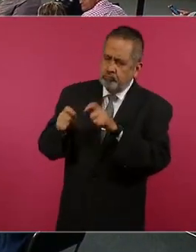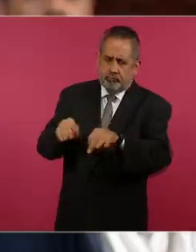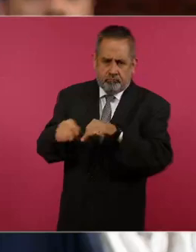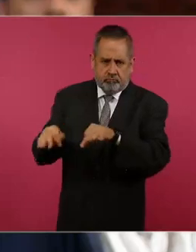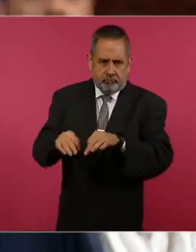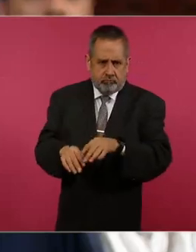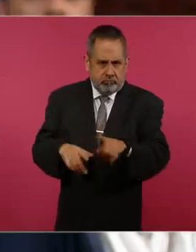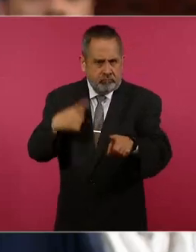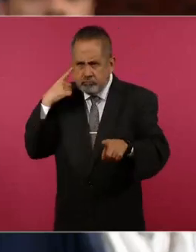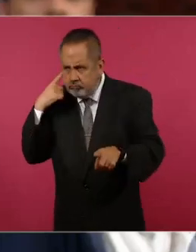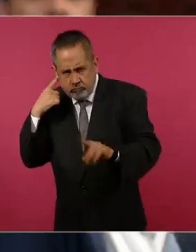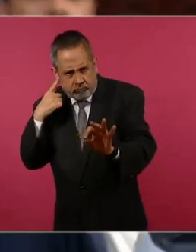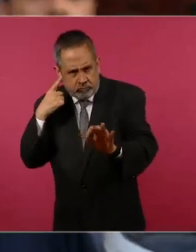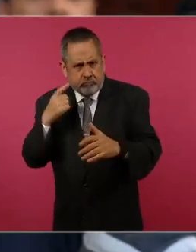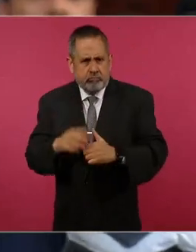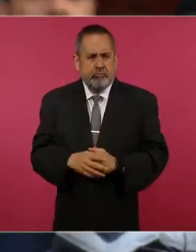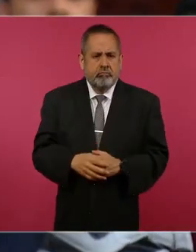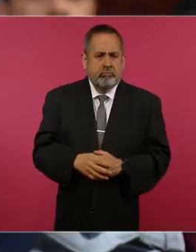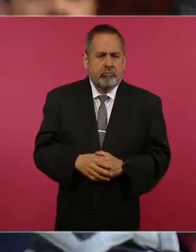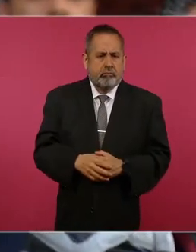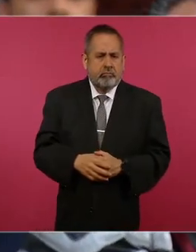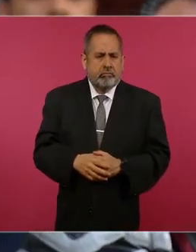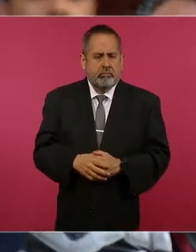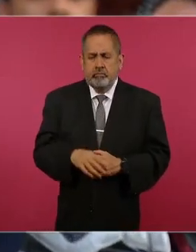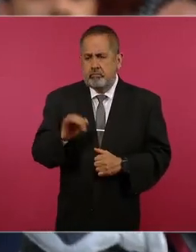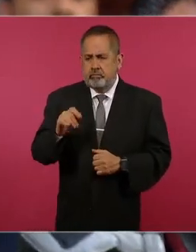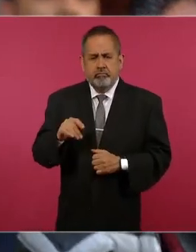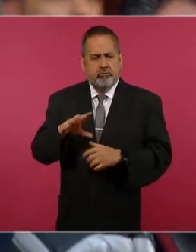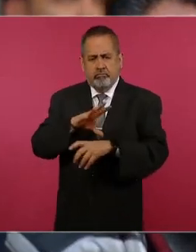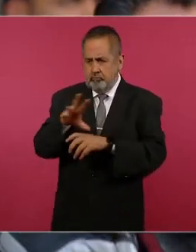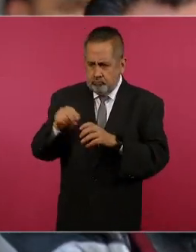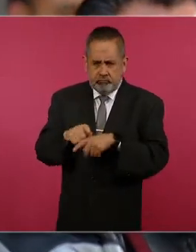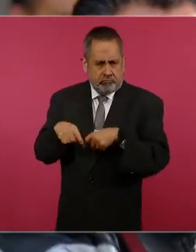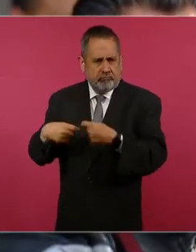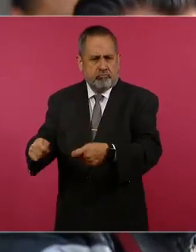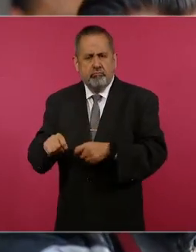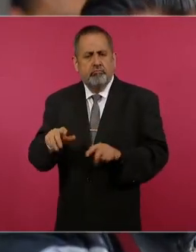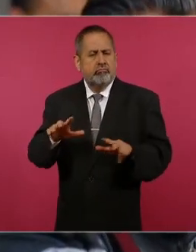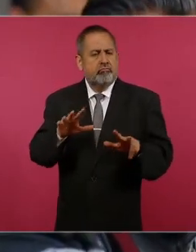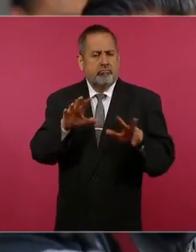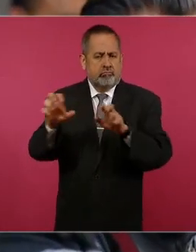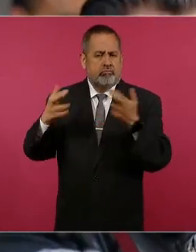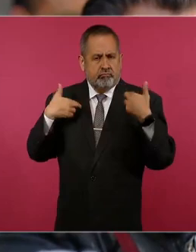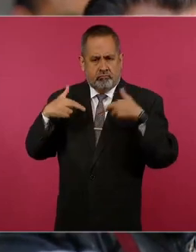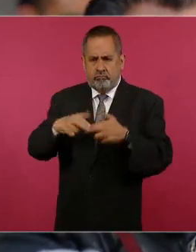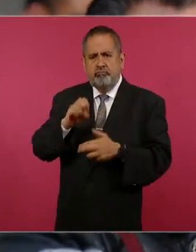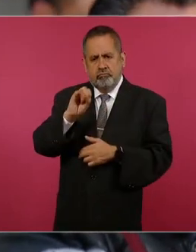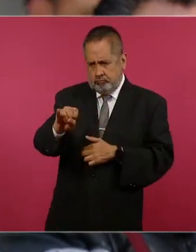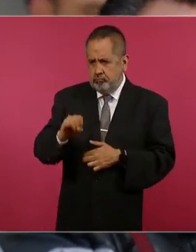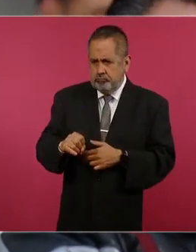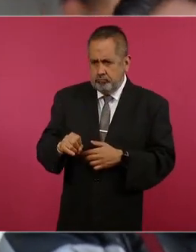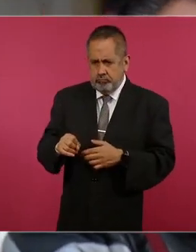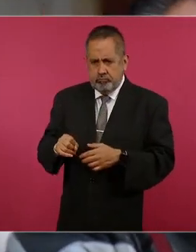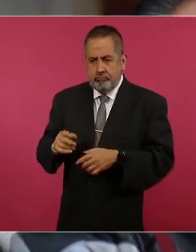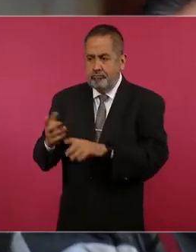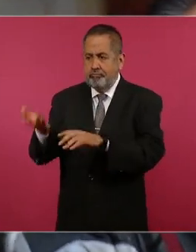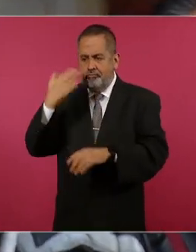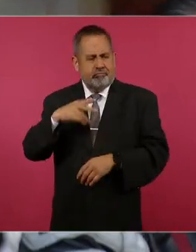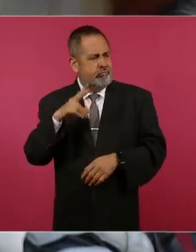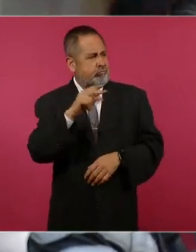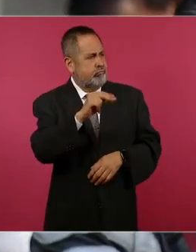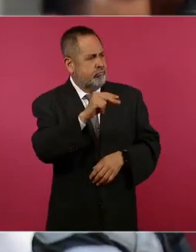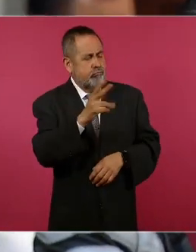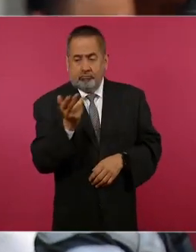¿Sí me escuchan? Sí. Reinstaló con todos sus derechos a más de 800 maestros que participaron contra la reforma